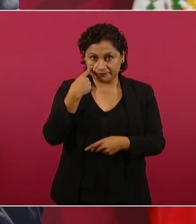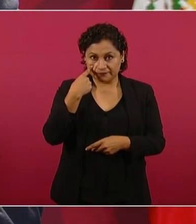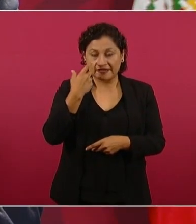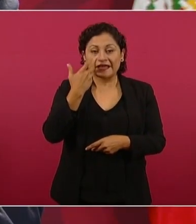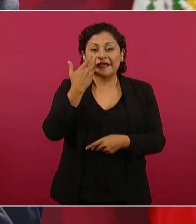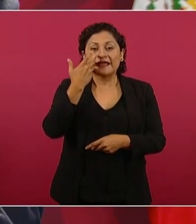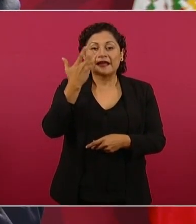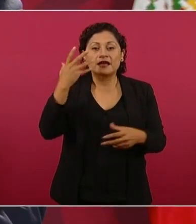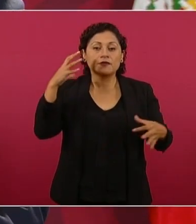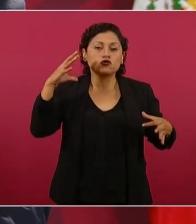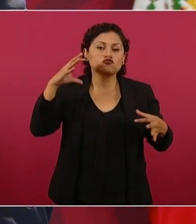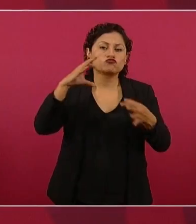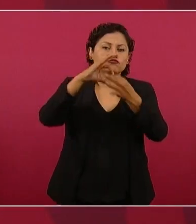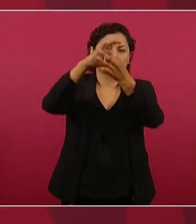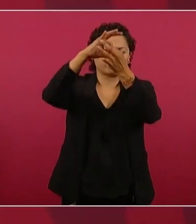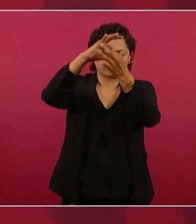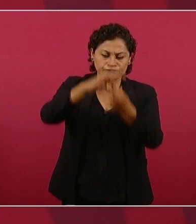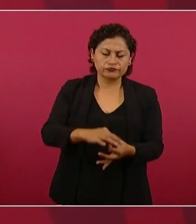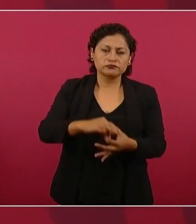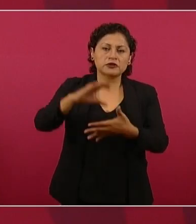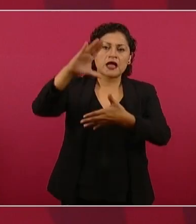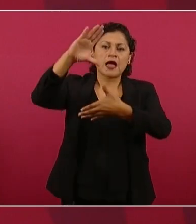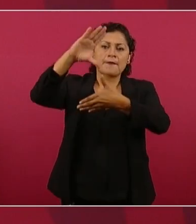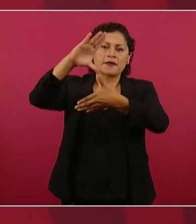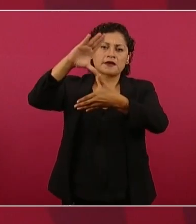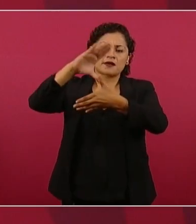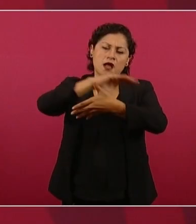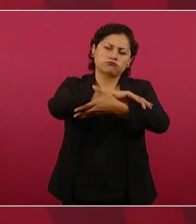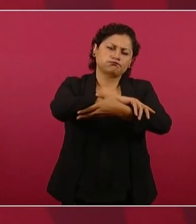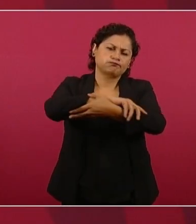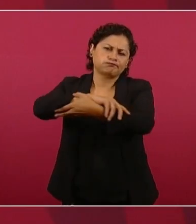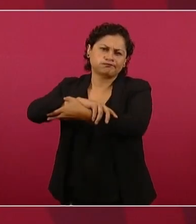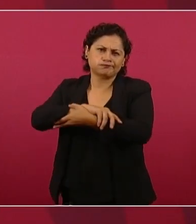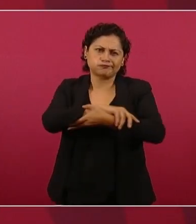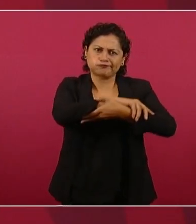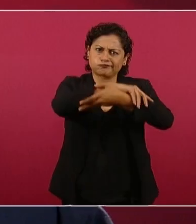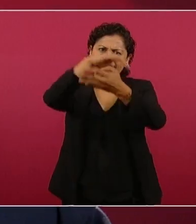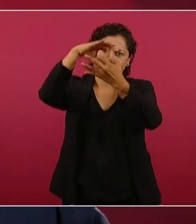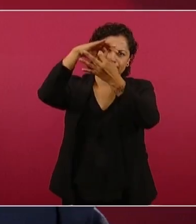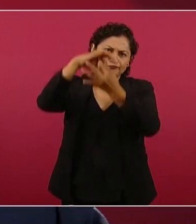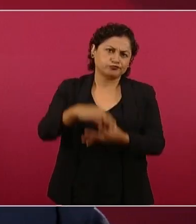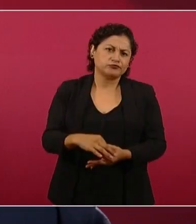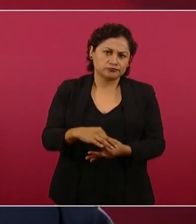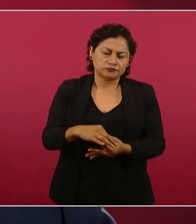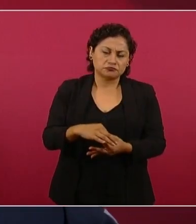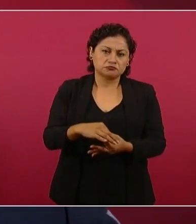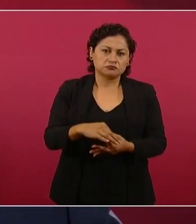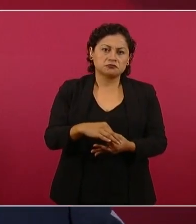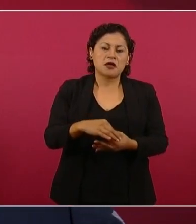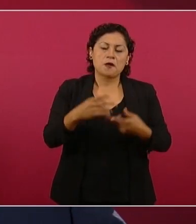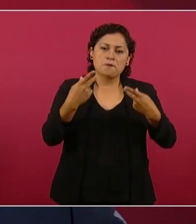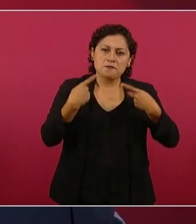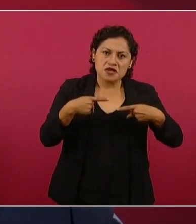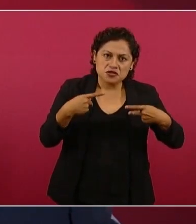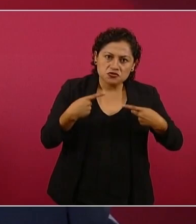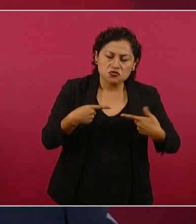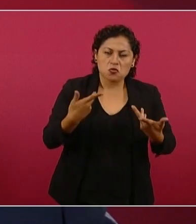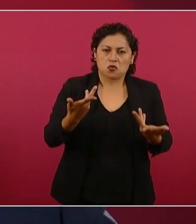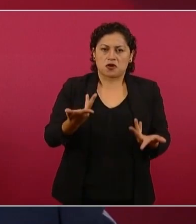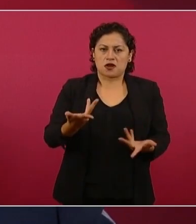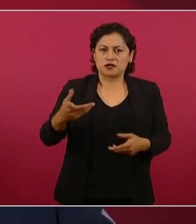integración y la hermandad de todos los pueblos y de todos los gobiernos de